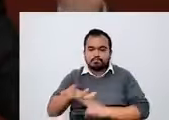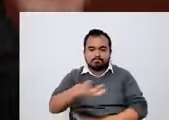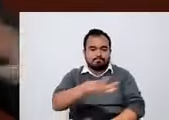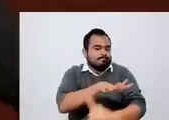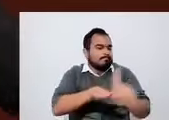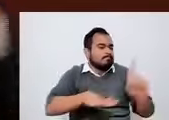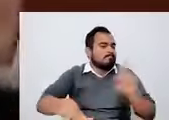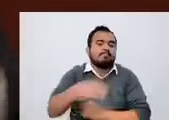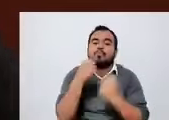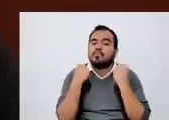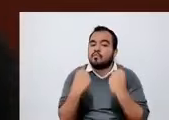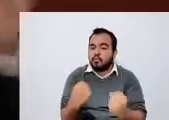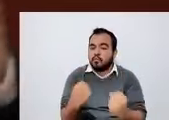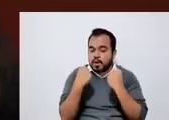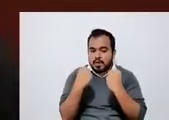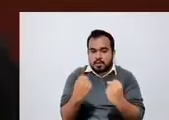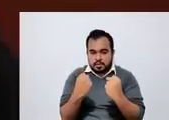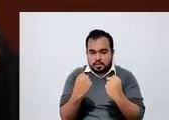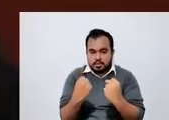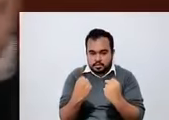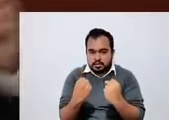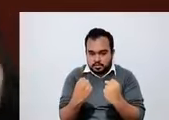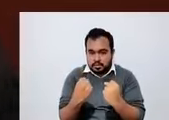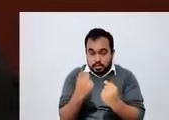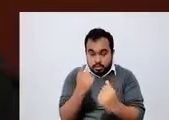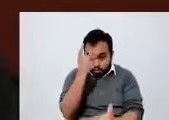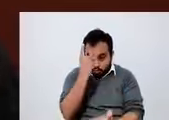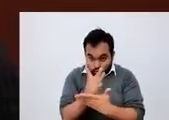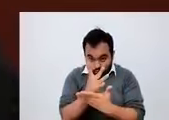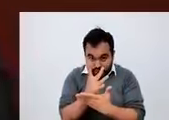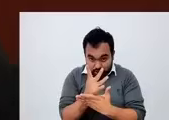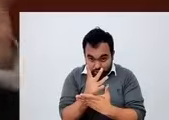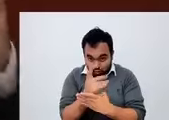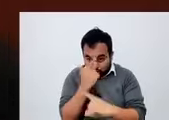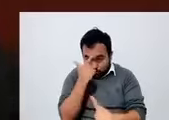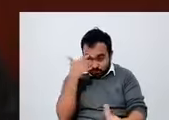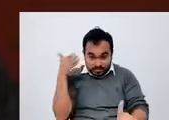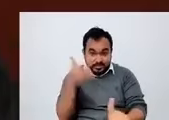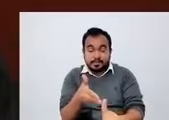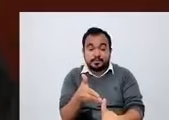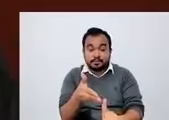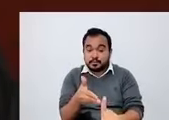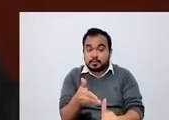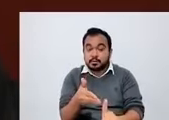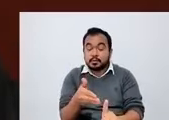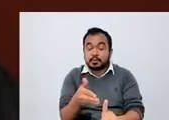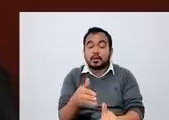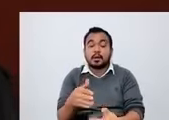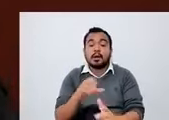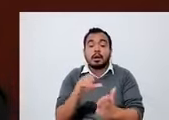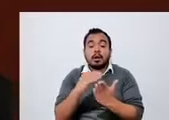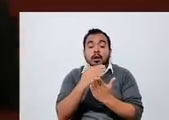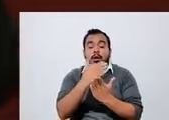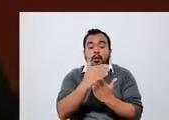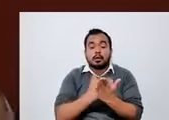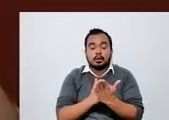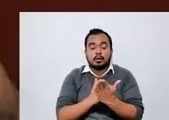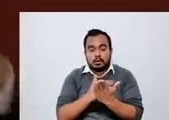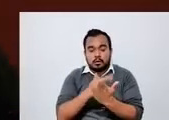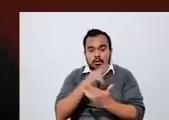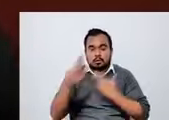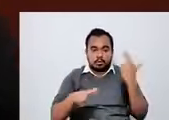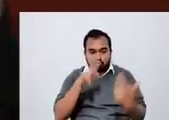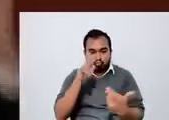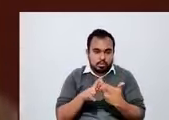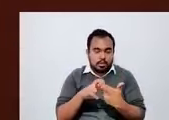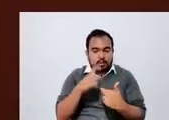no la única, y no estoy hablando de un concreto código religioso. Pero sí que habría que dar este mapa, habría que